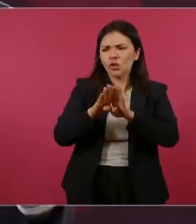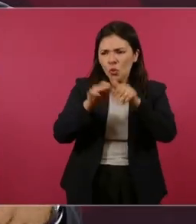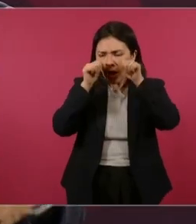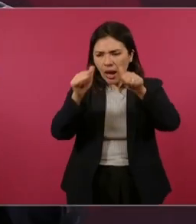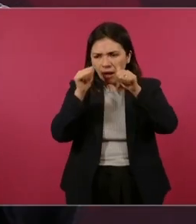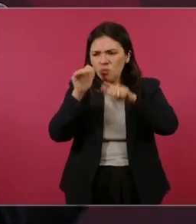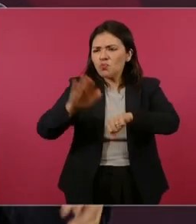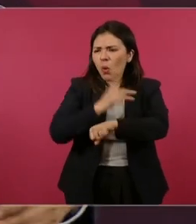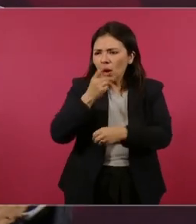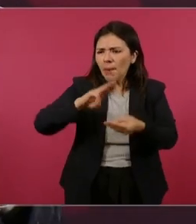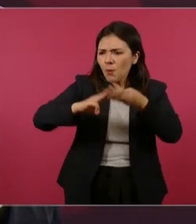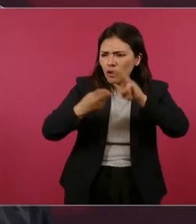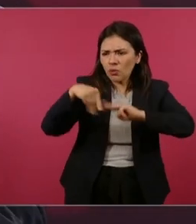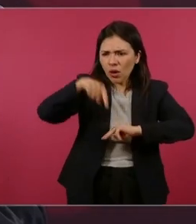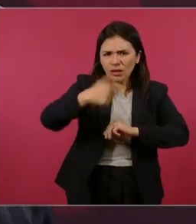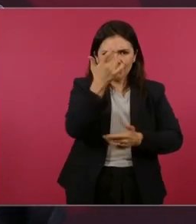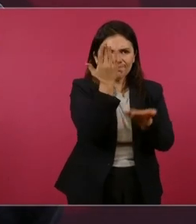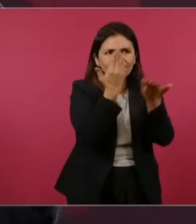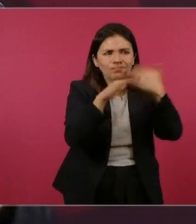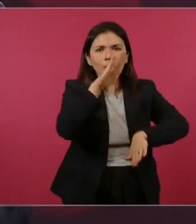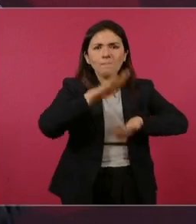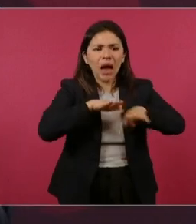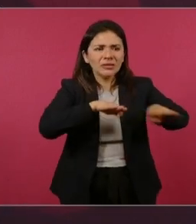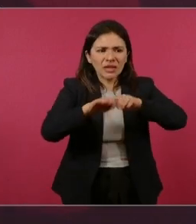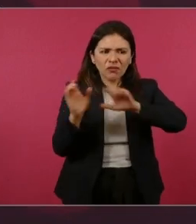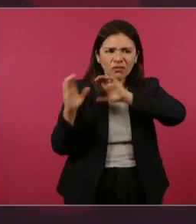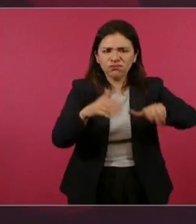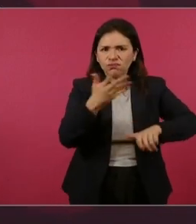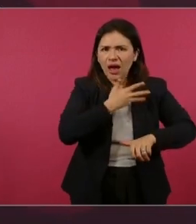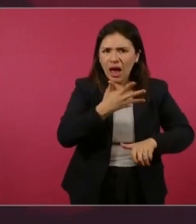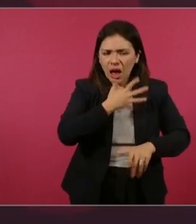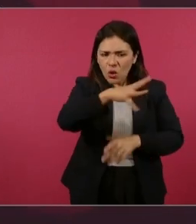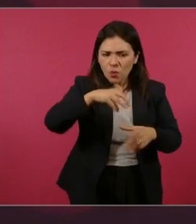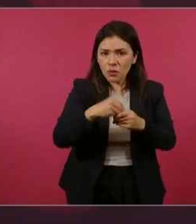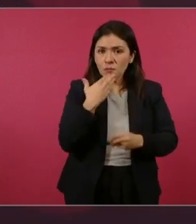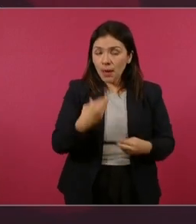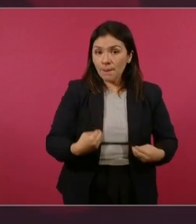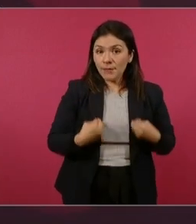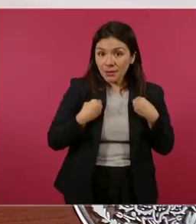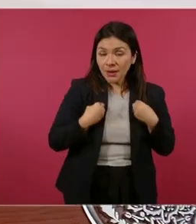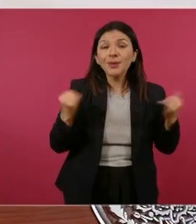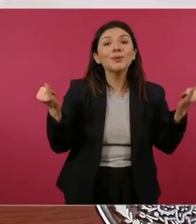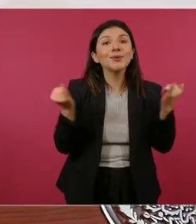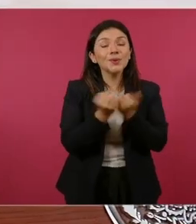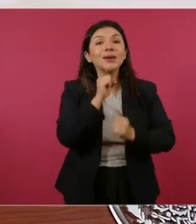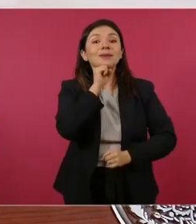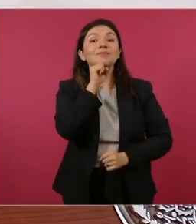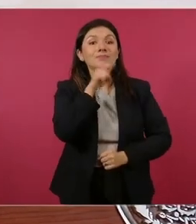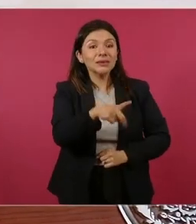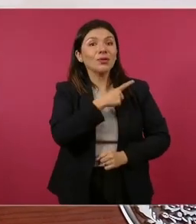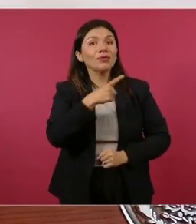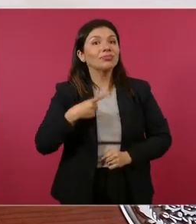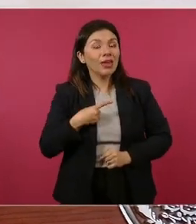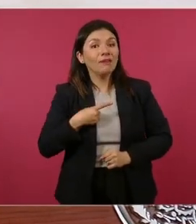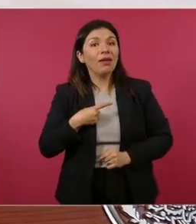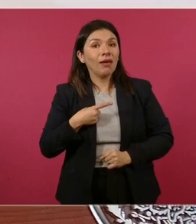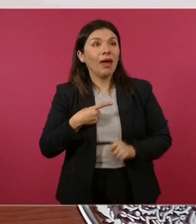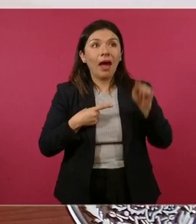con crecimiento, con empleo, con bienestar, así se debe de